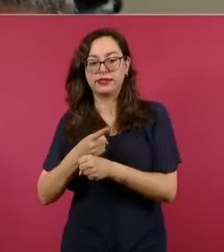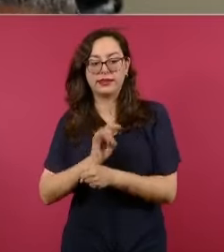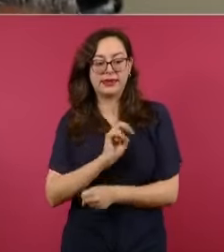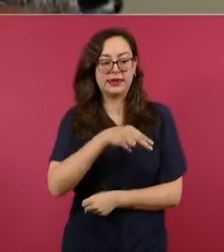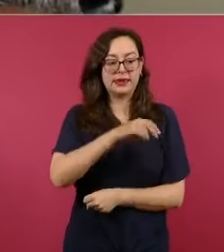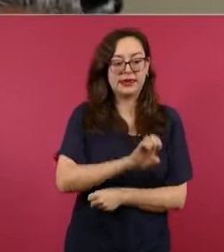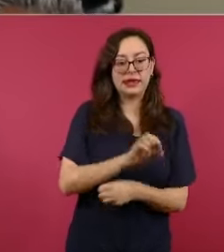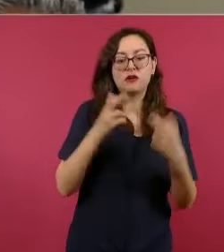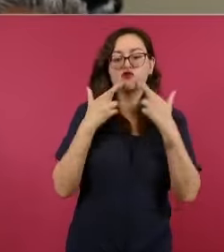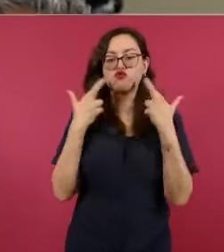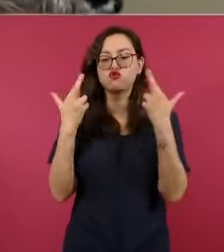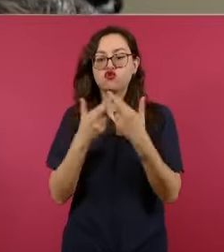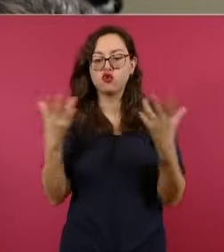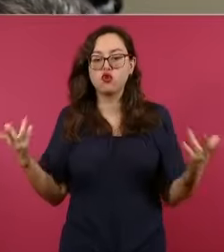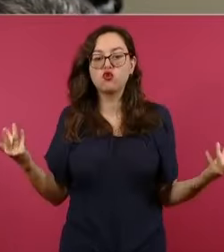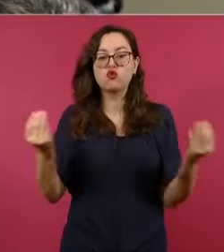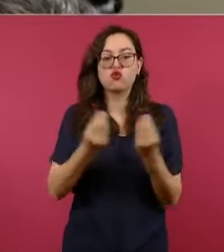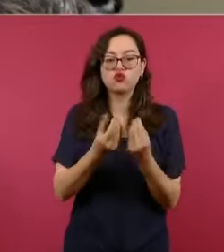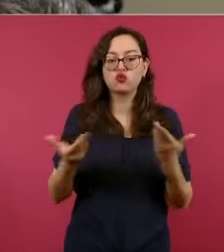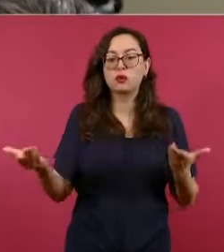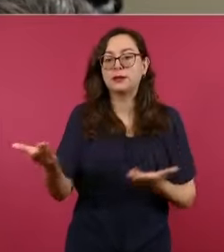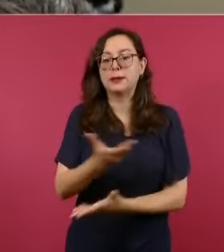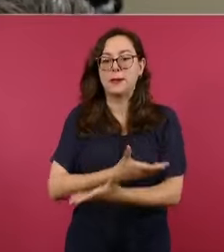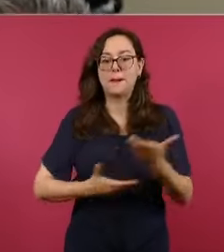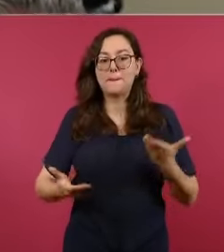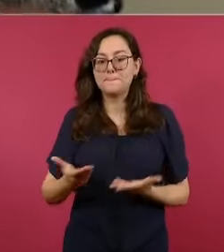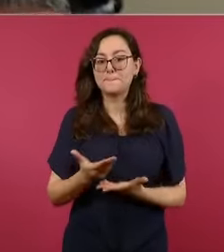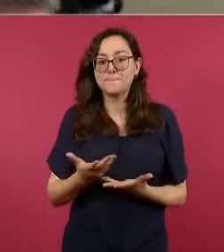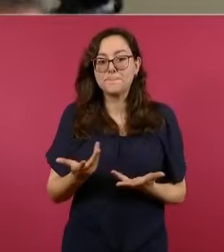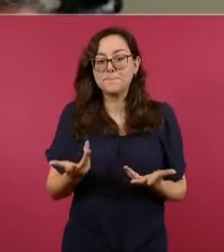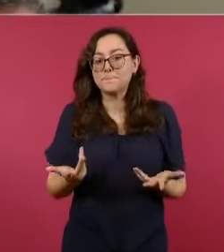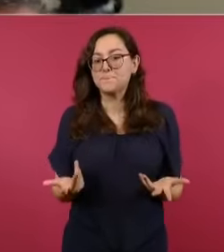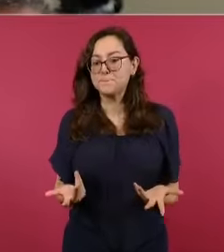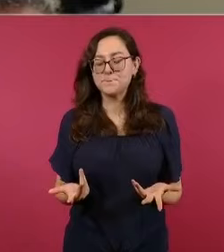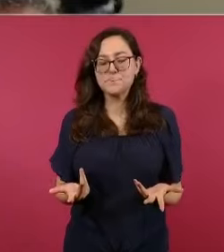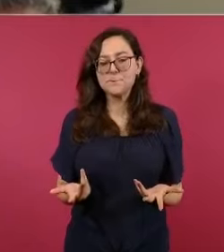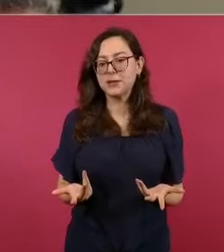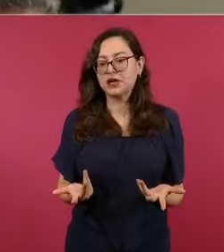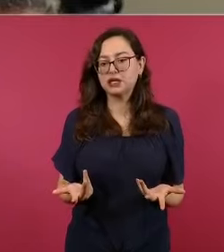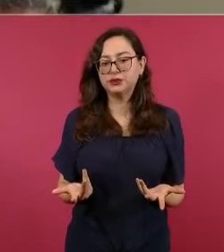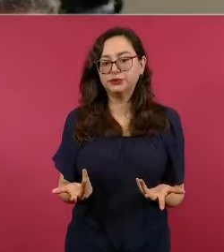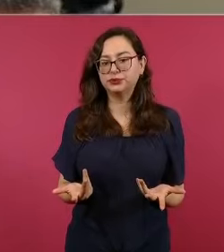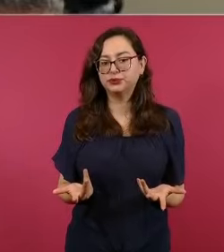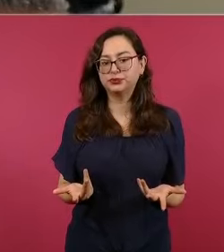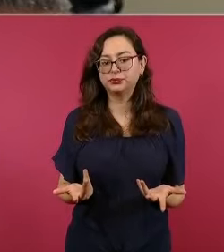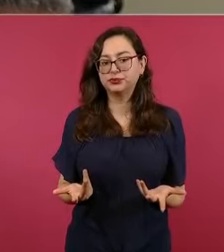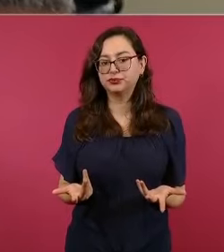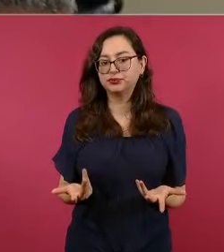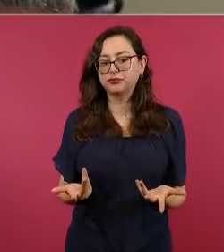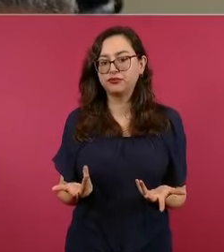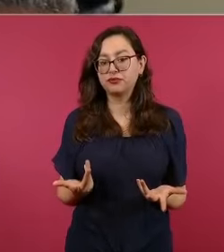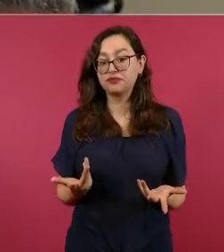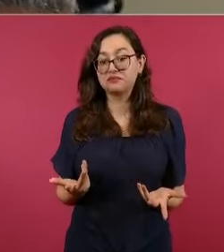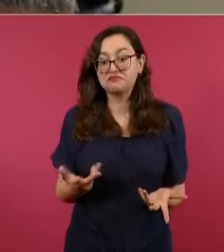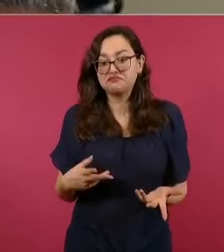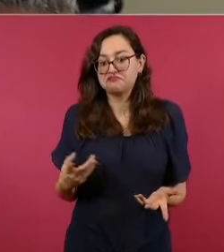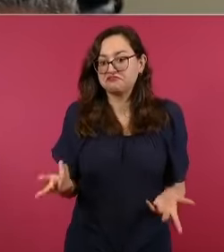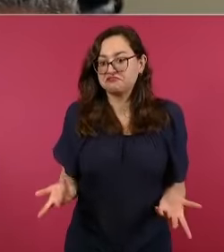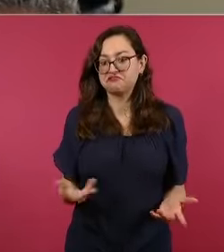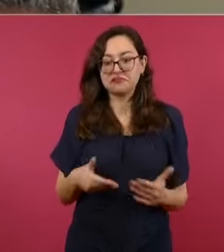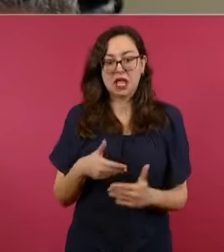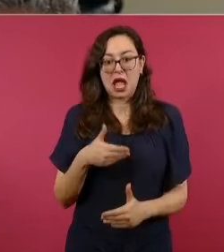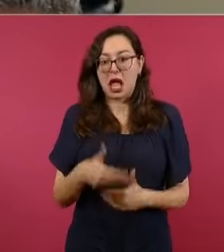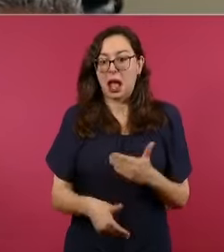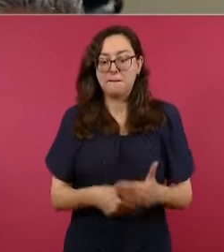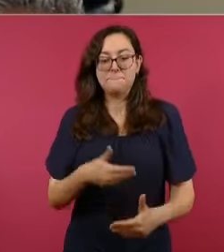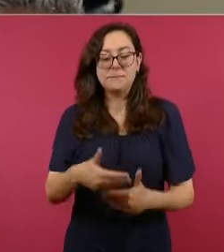em tras esta reunión eh qué es lo que si hay un avance les